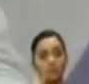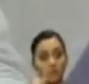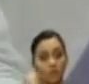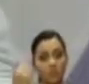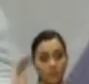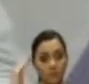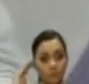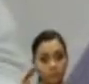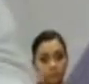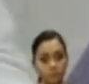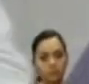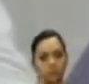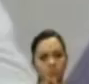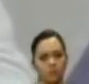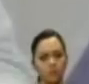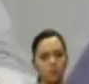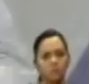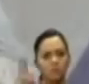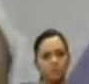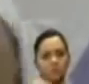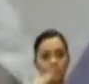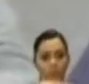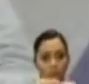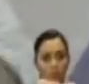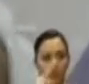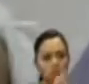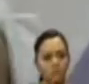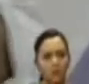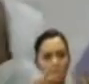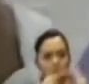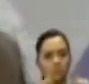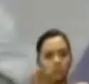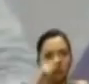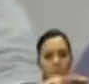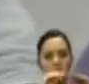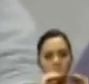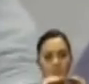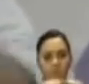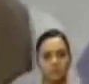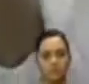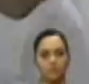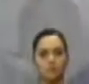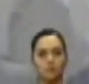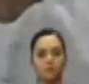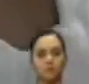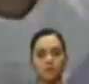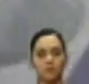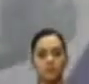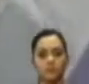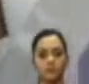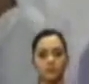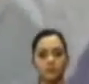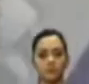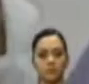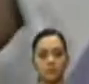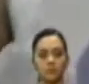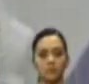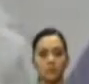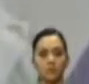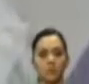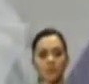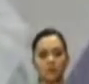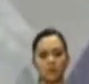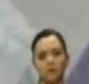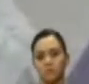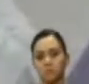precio del petróleo y se aprecia el dólar, se revalúa el dólar. Estrictamente hablando se aprecia. Porque es tipo, son tecnicismos, la